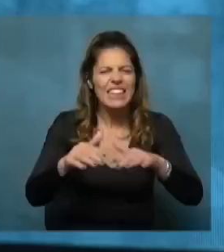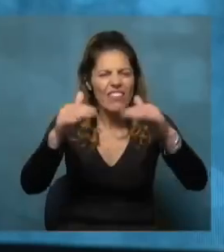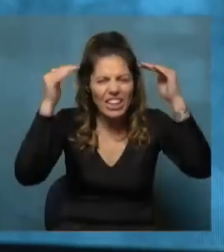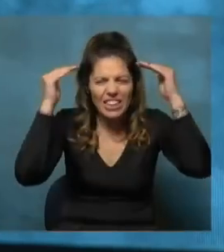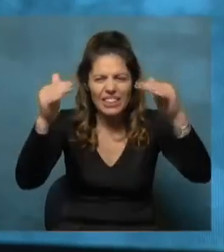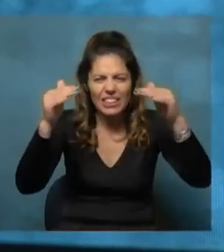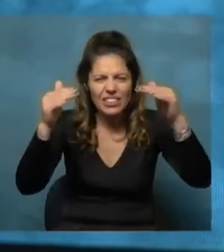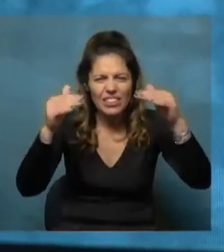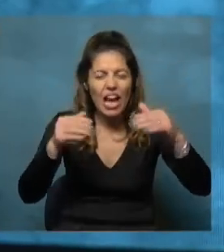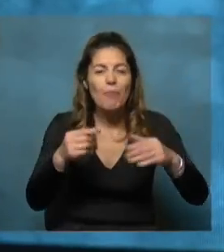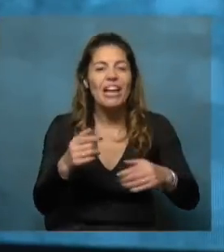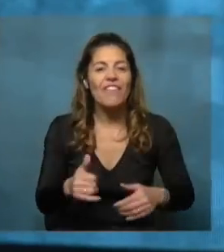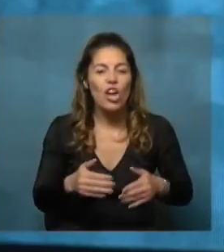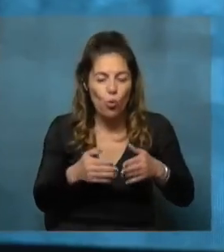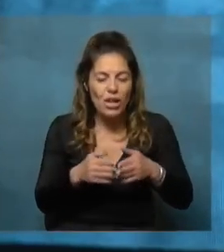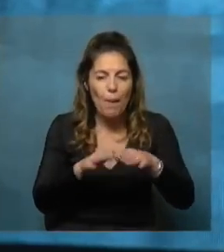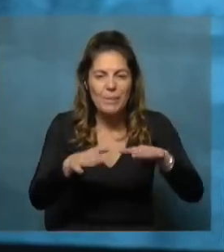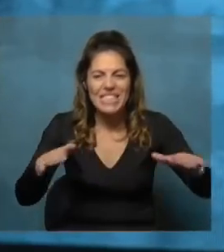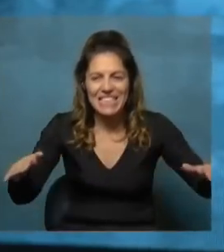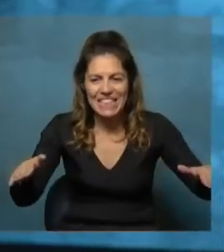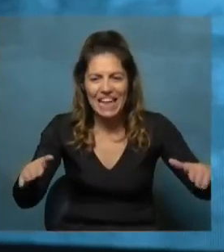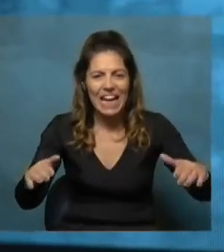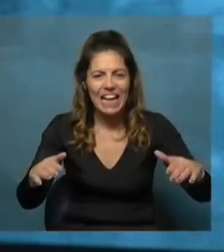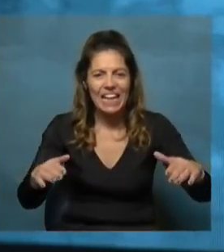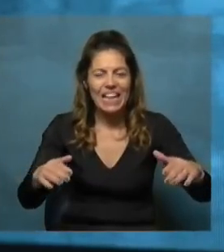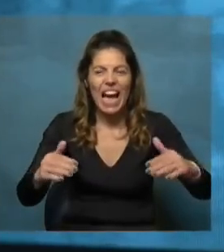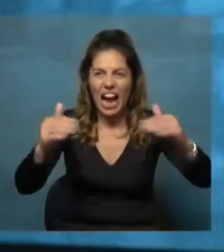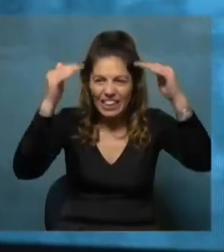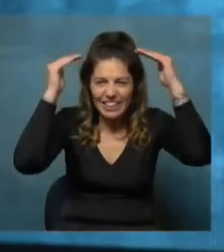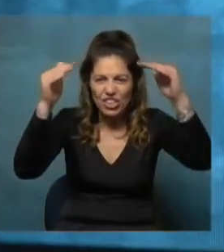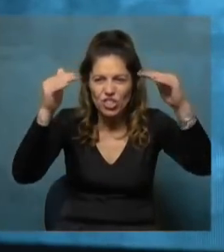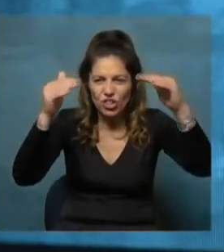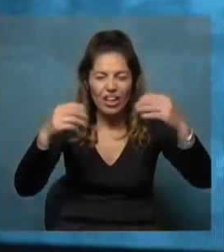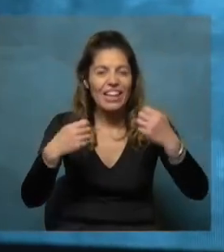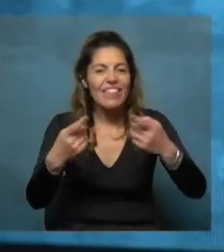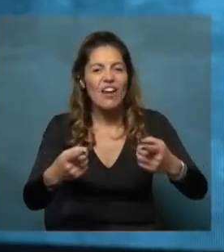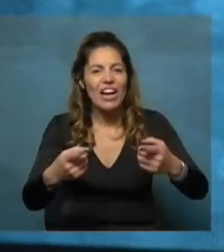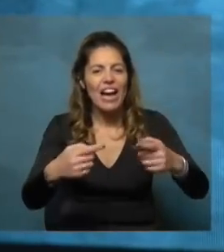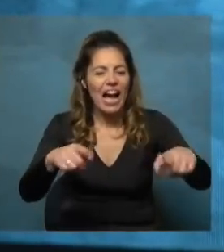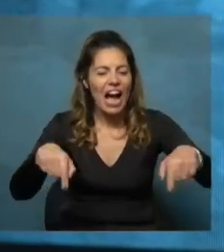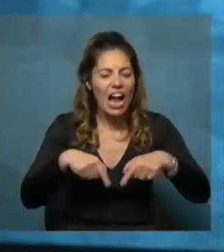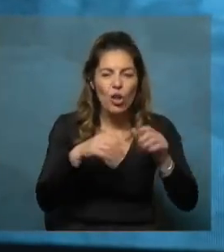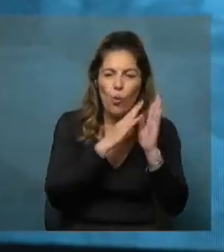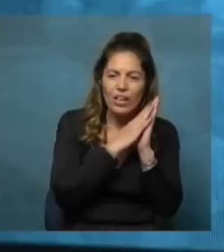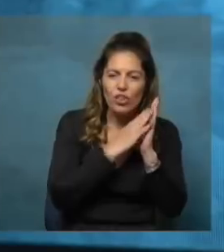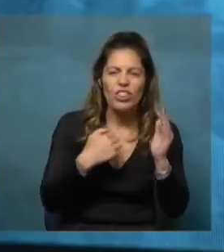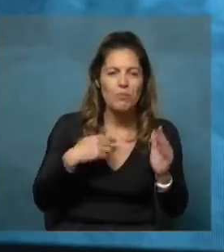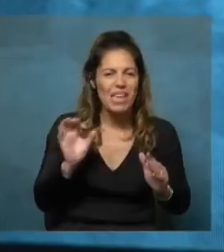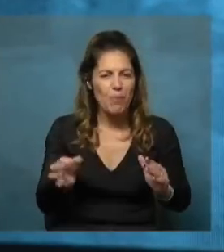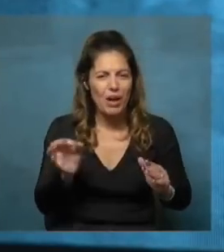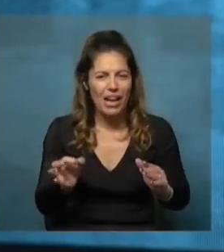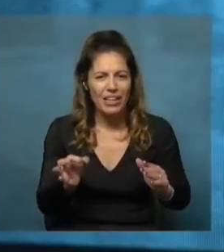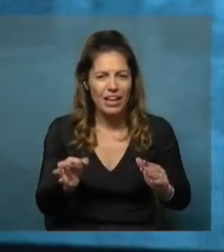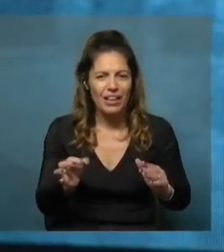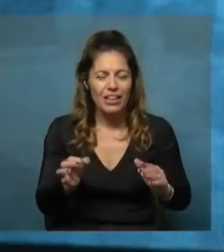techo una piscina muy grande quedaba al cuarto de mi hermana la la no sé si